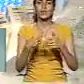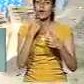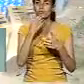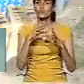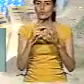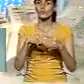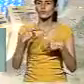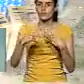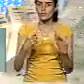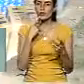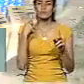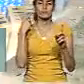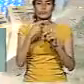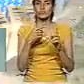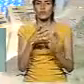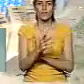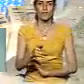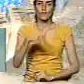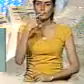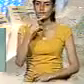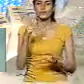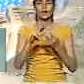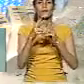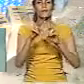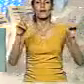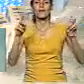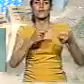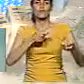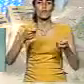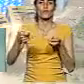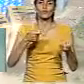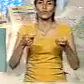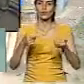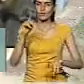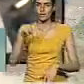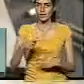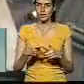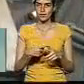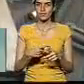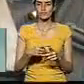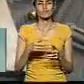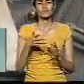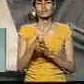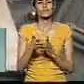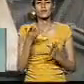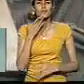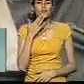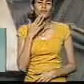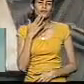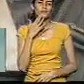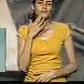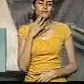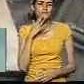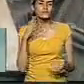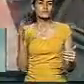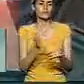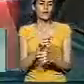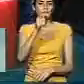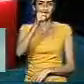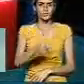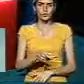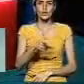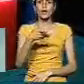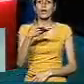están establecidos en función a una política de la paz, de control, y que efectivamente... ¿Qué pasa cuando se captura a alguien